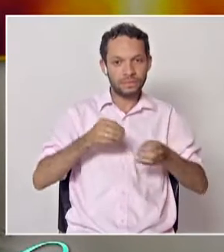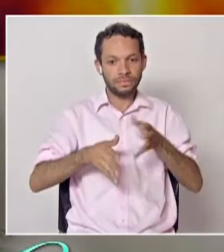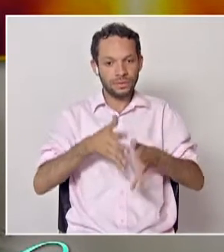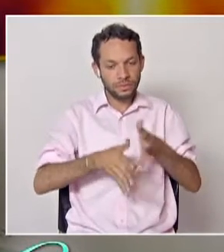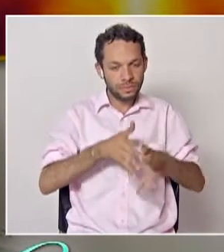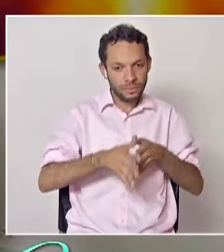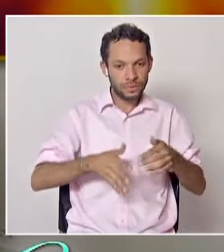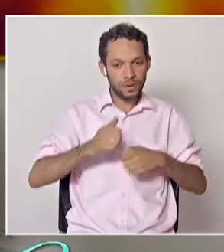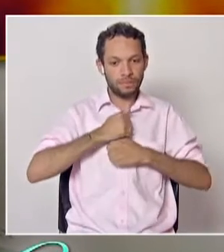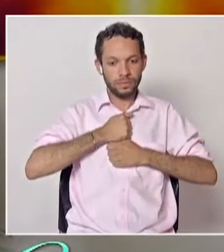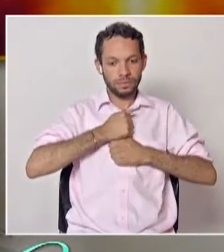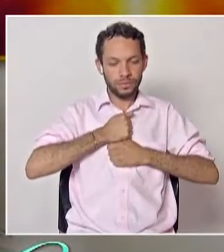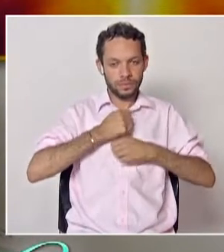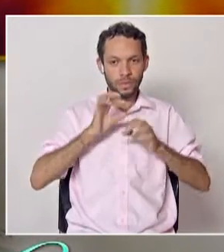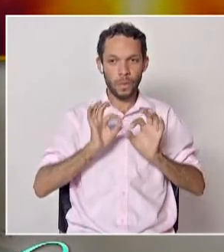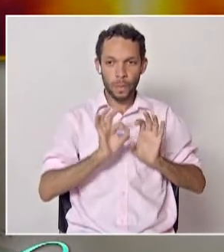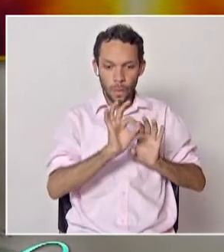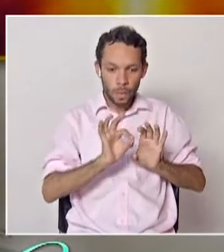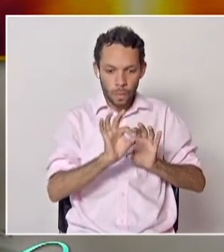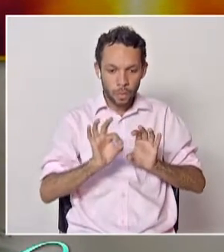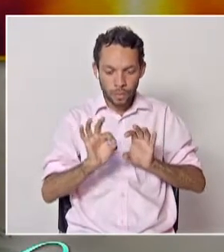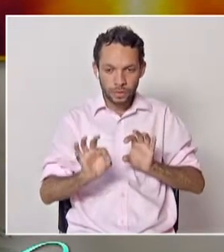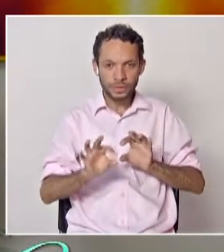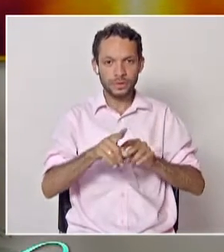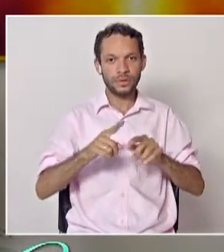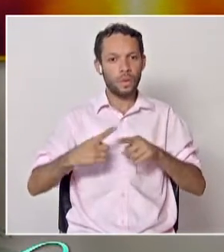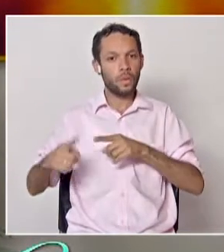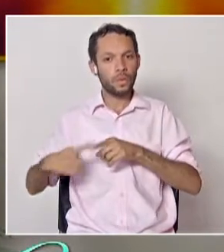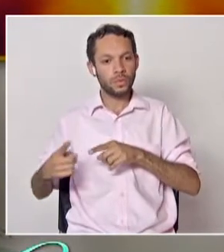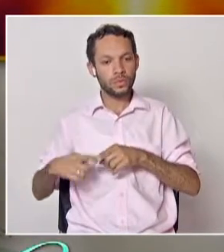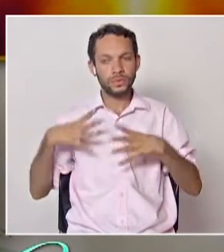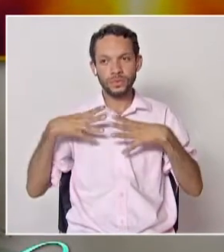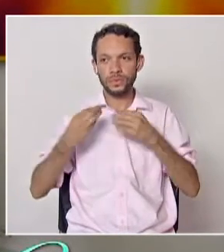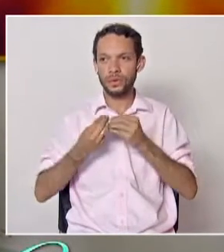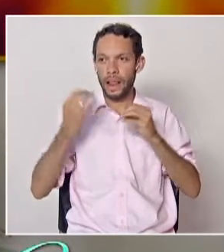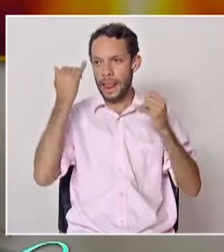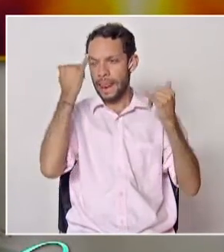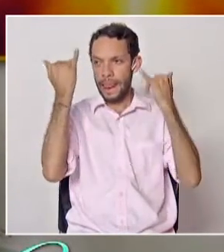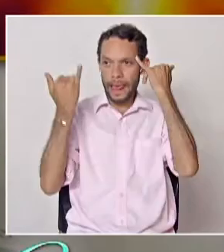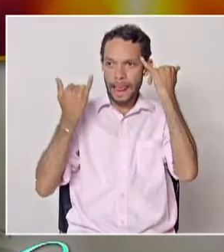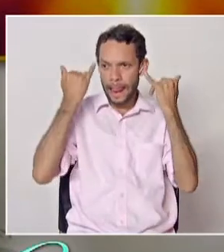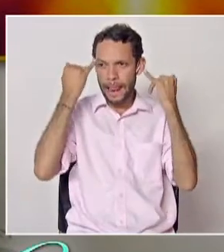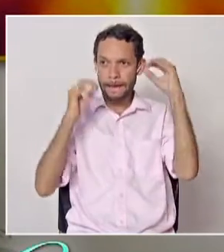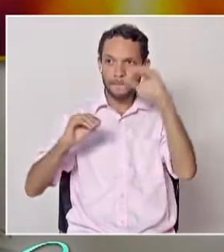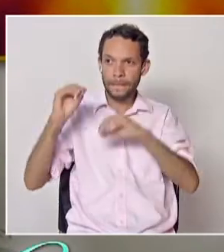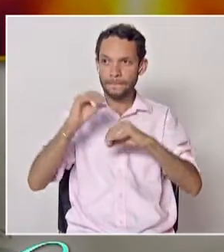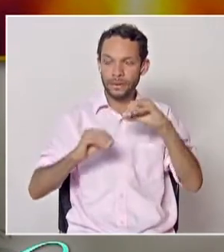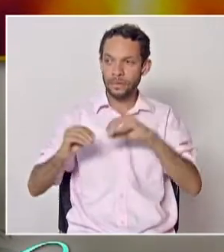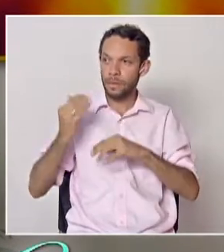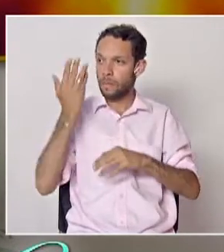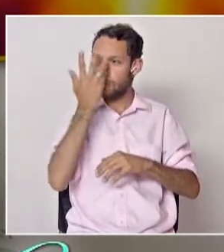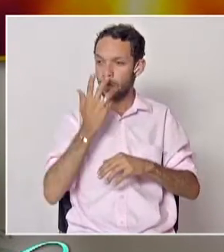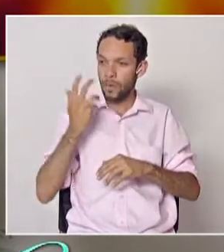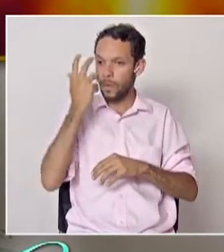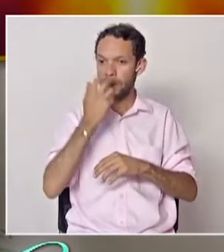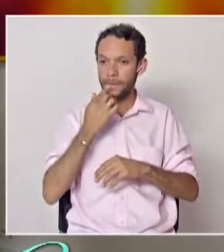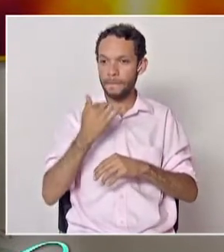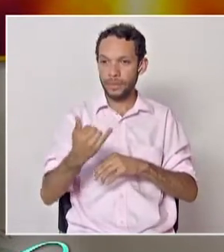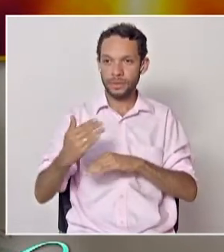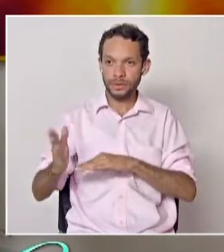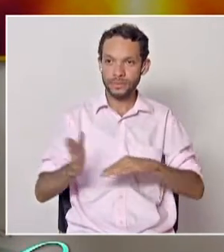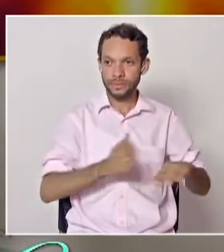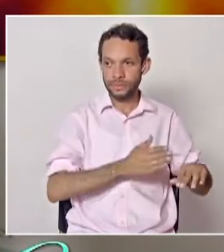con la electroacupuntura, con todas las terapias que nosotros tenemos complementarias para el manejo del dolor.